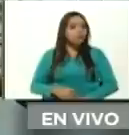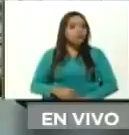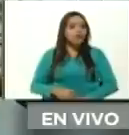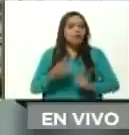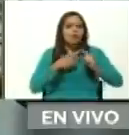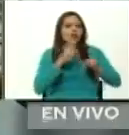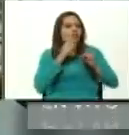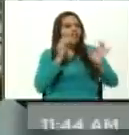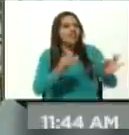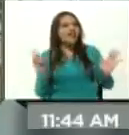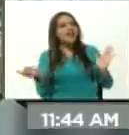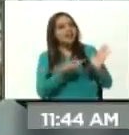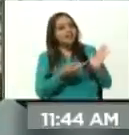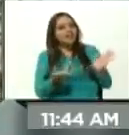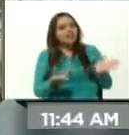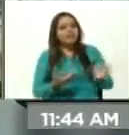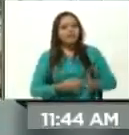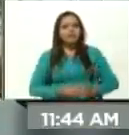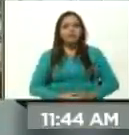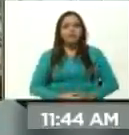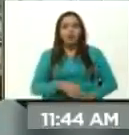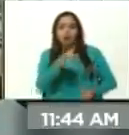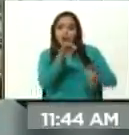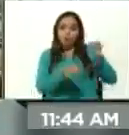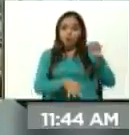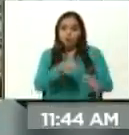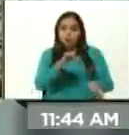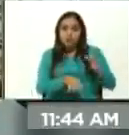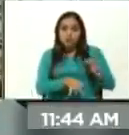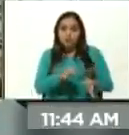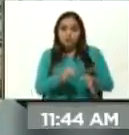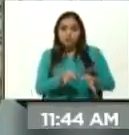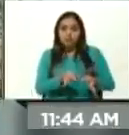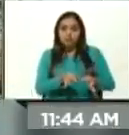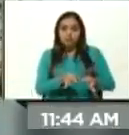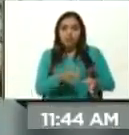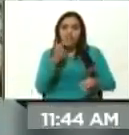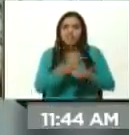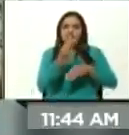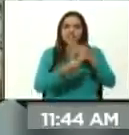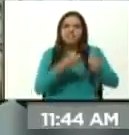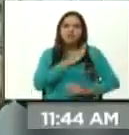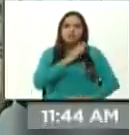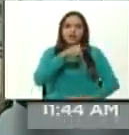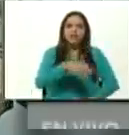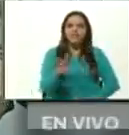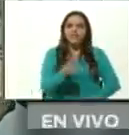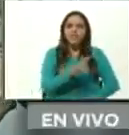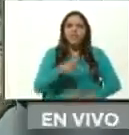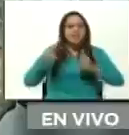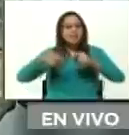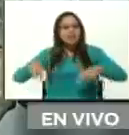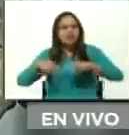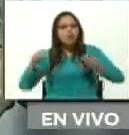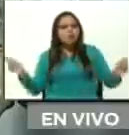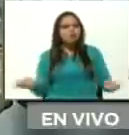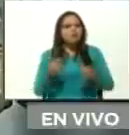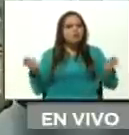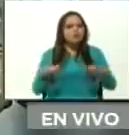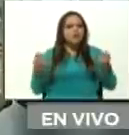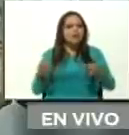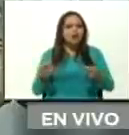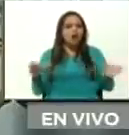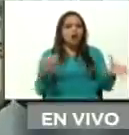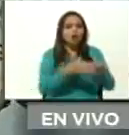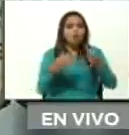esta. La justicia en la jurisdicción nacional, las investigaciones promovidas, llevadas por los